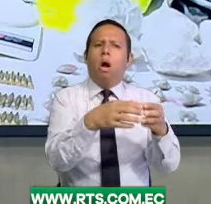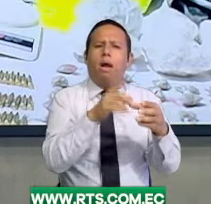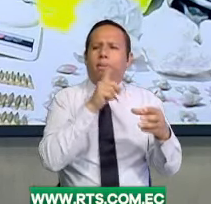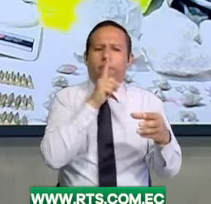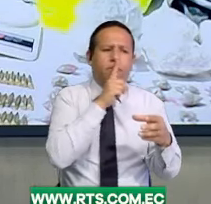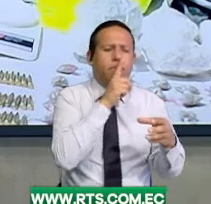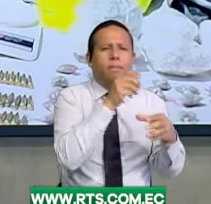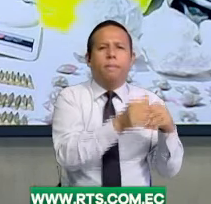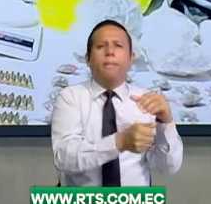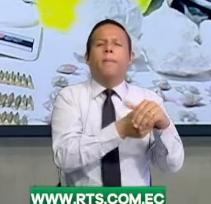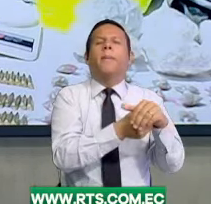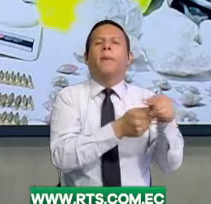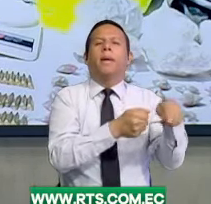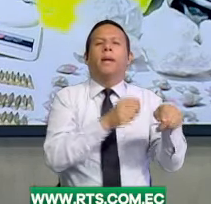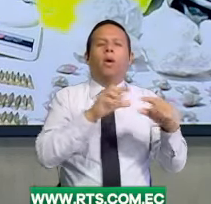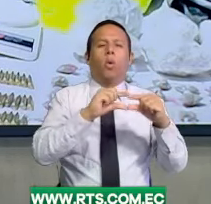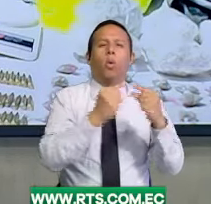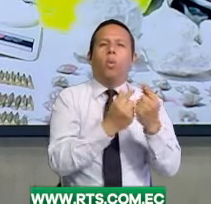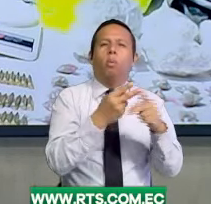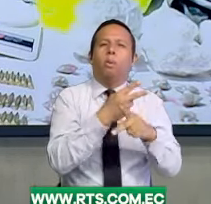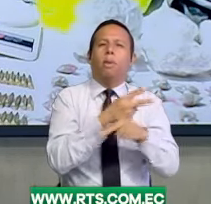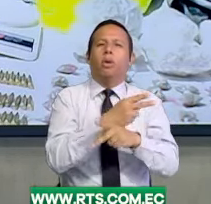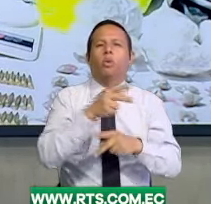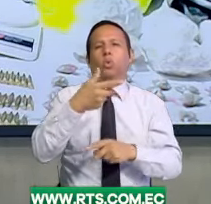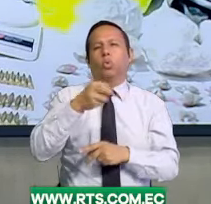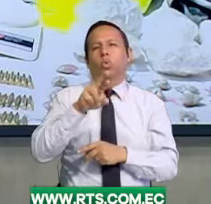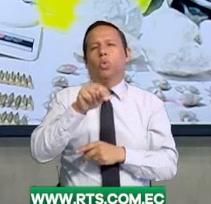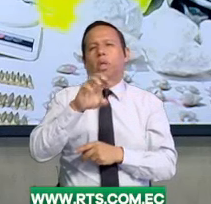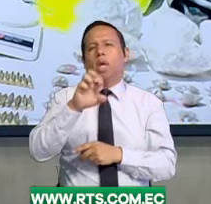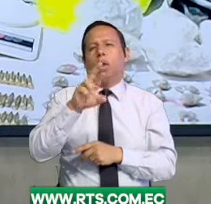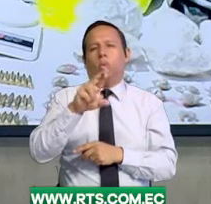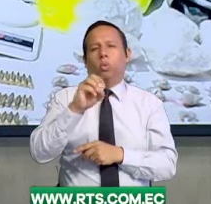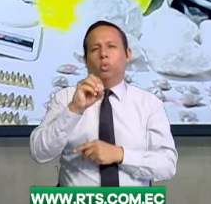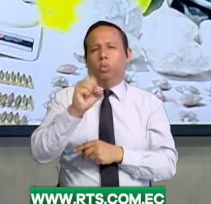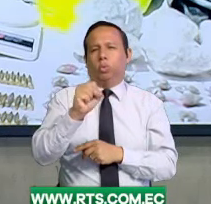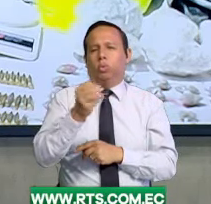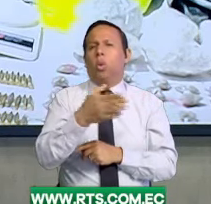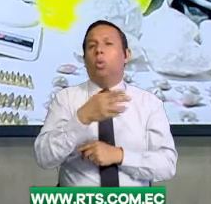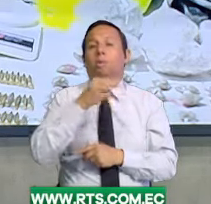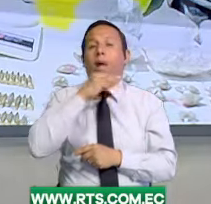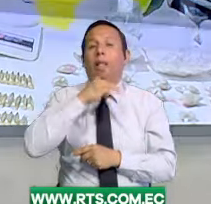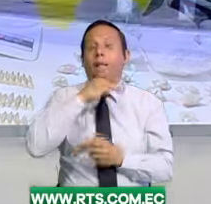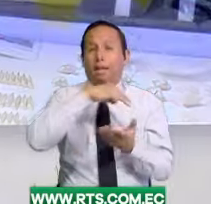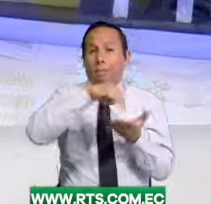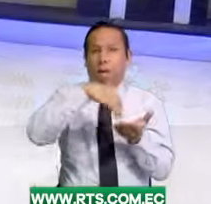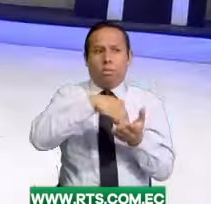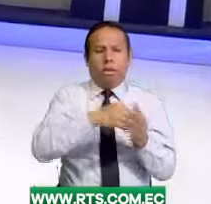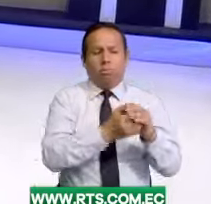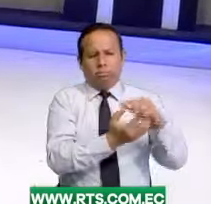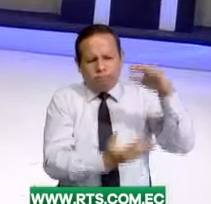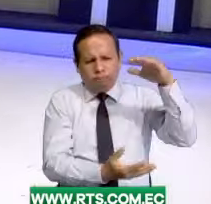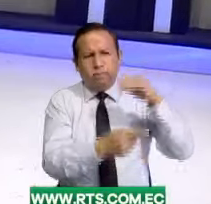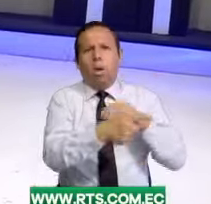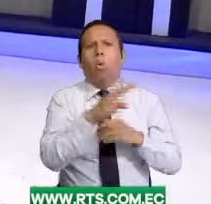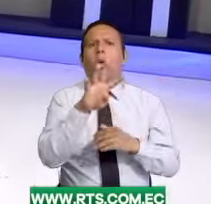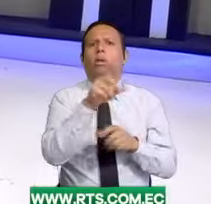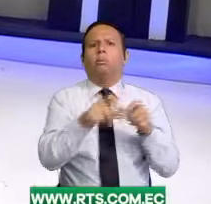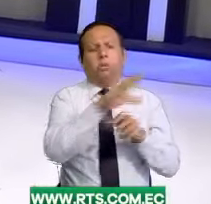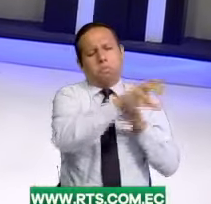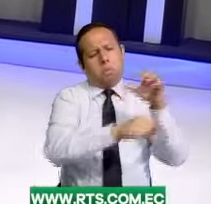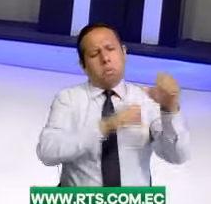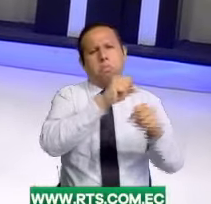los choneros en Manta, provincia de Manabí. Cuatro personas fueron detenidas con un arsenal de armas largas y más de